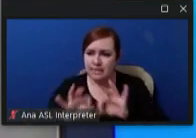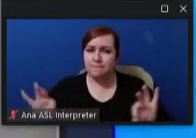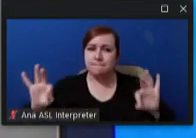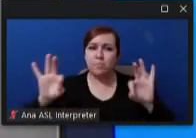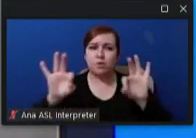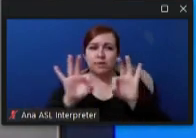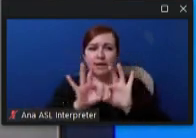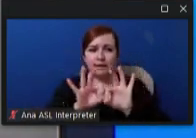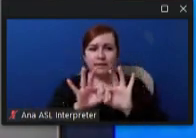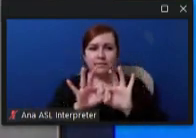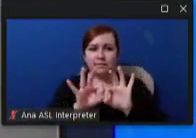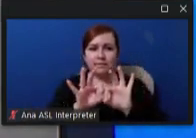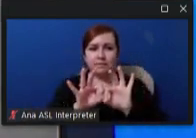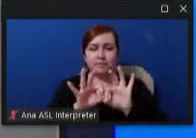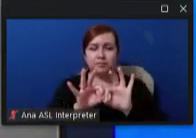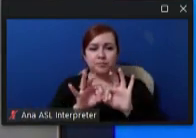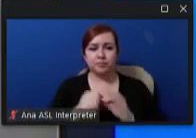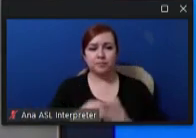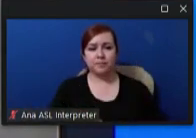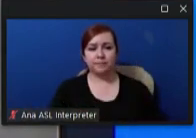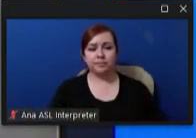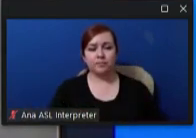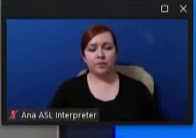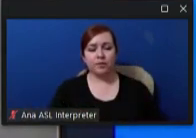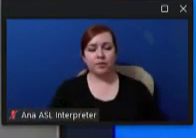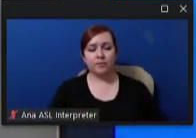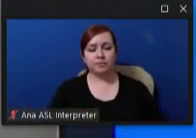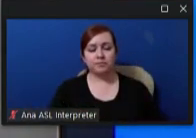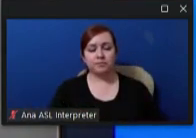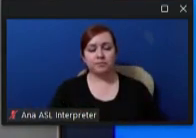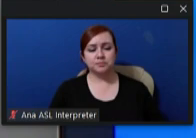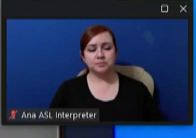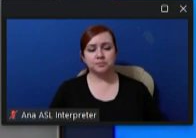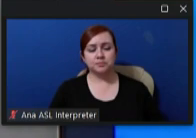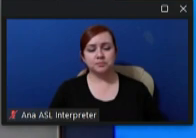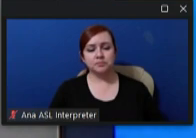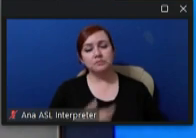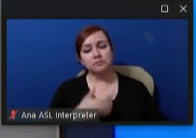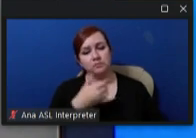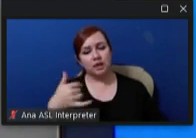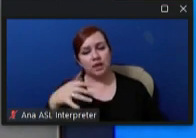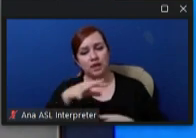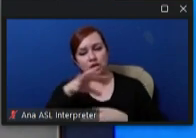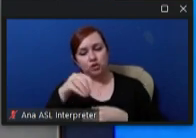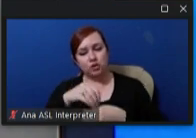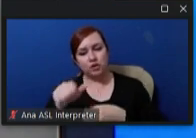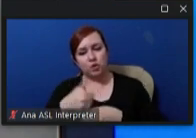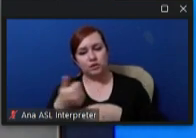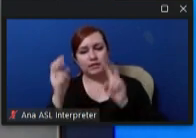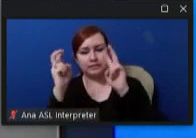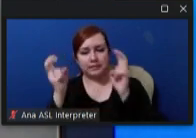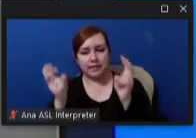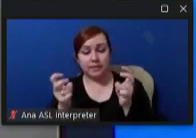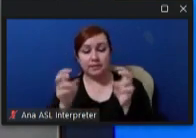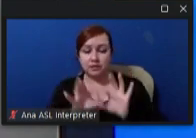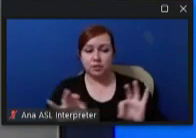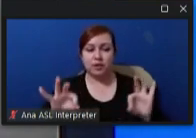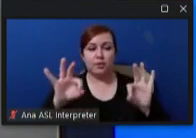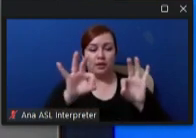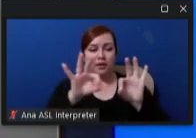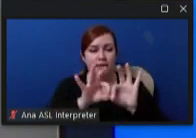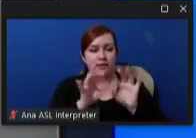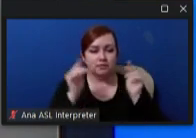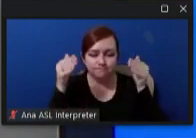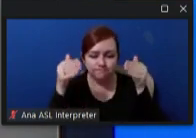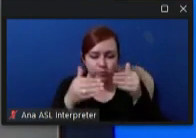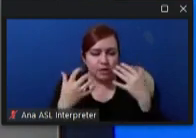entre otras tantas que son especialmente relevantes en relación al derecho a la salud, y también agradecer